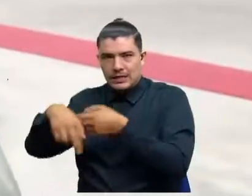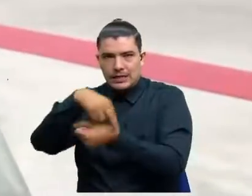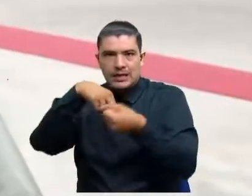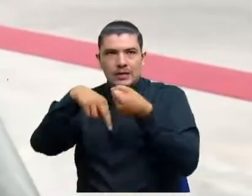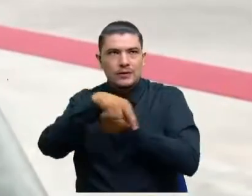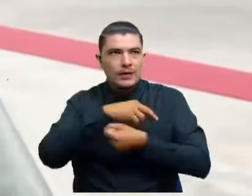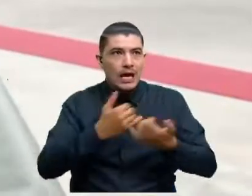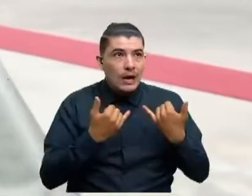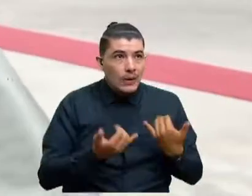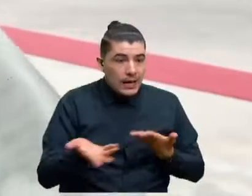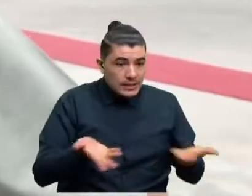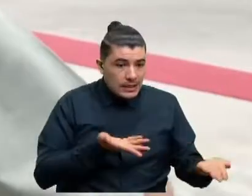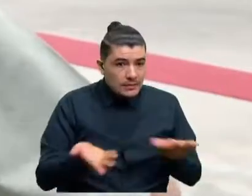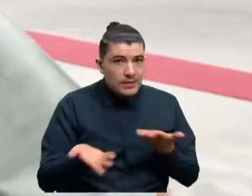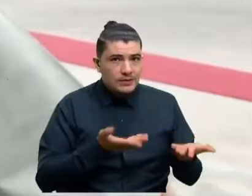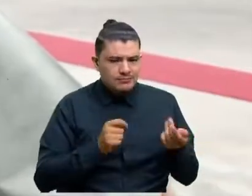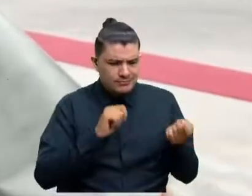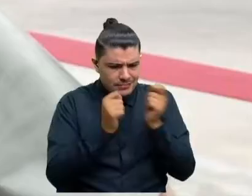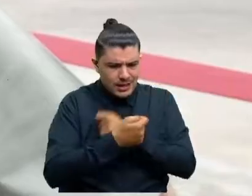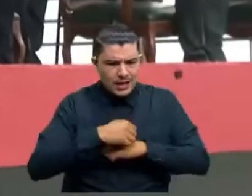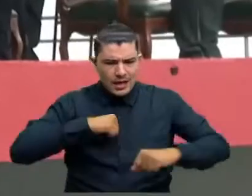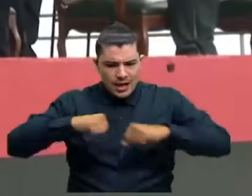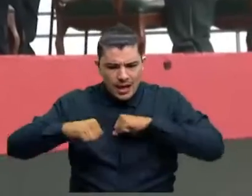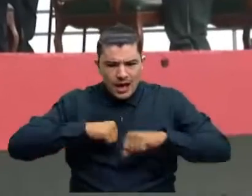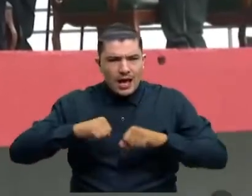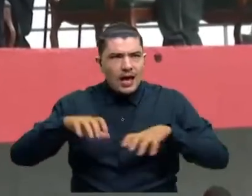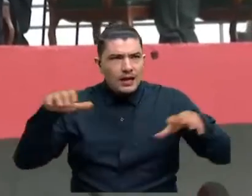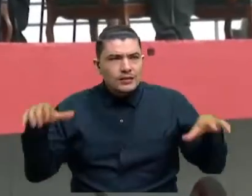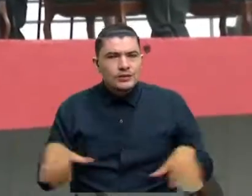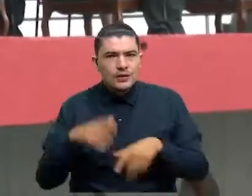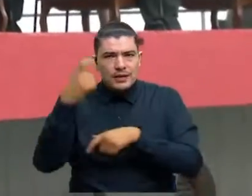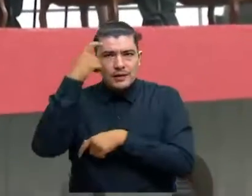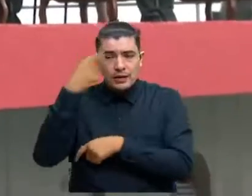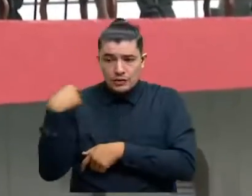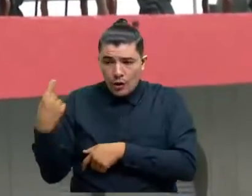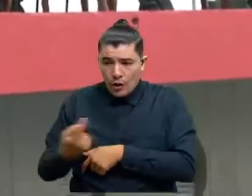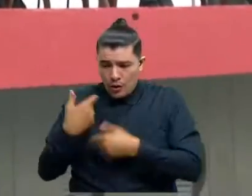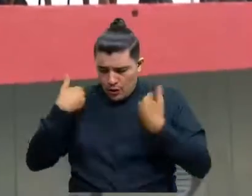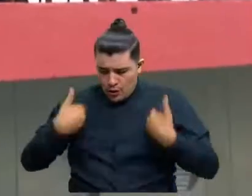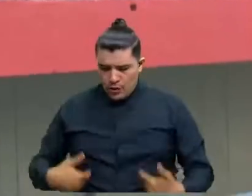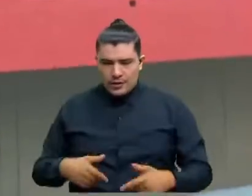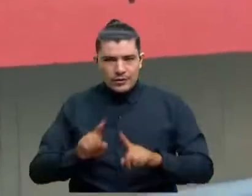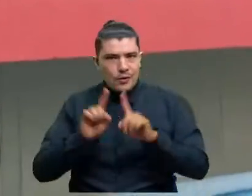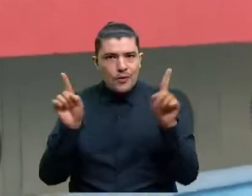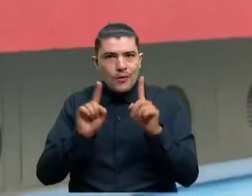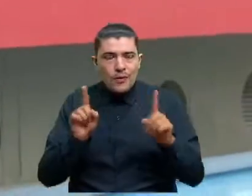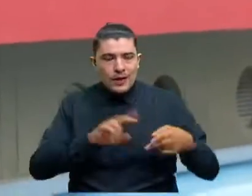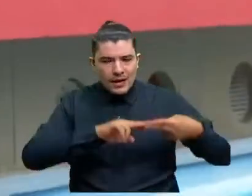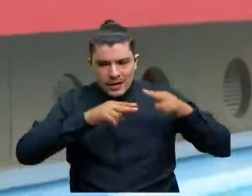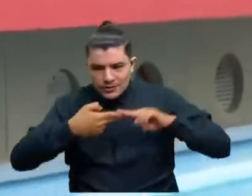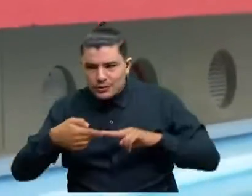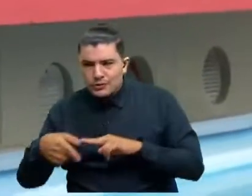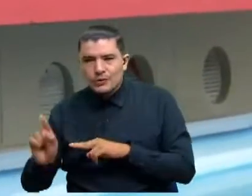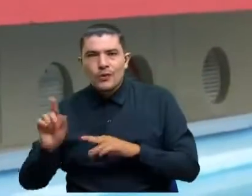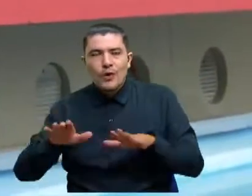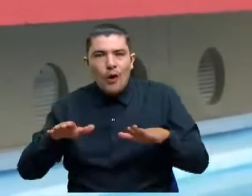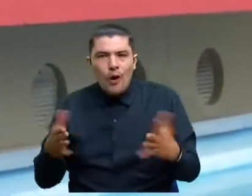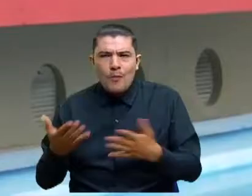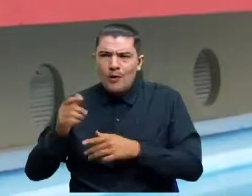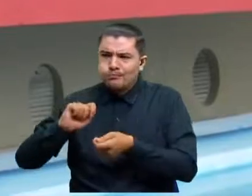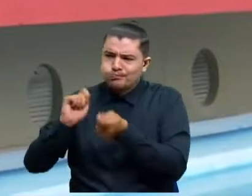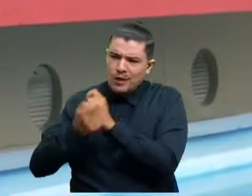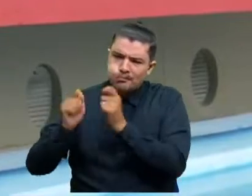nuestra forma también nuestra forma de actuar de pensar no es solamente el uniforme sino que viene ligado encadenado a mucha